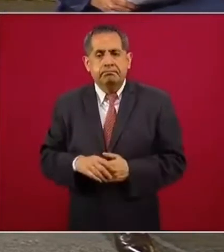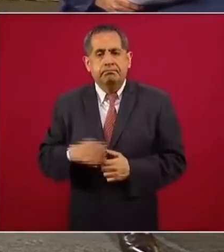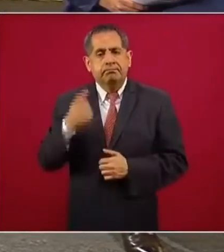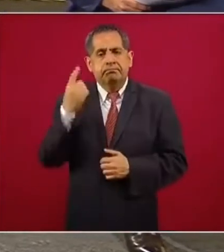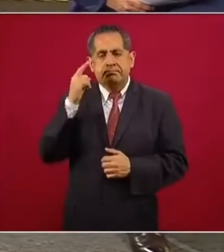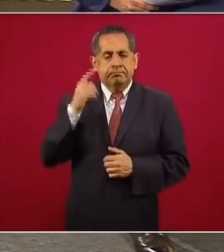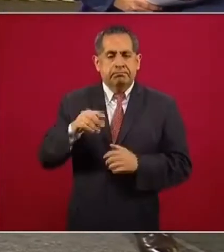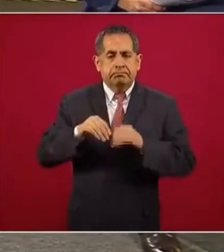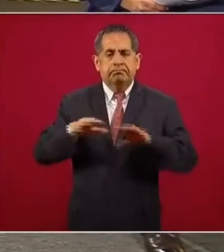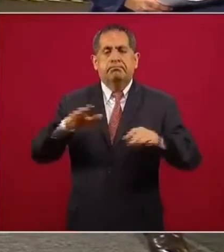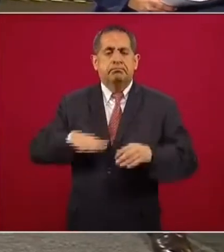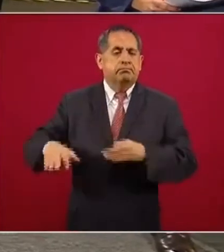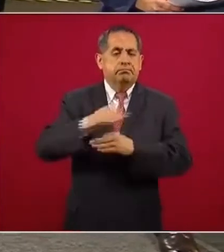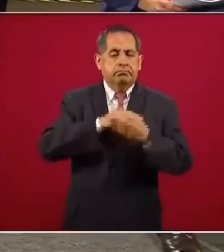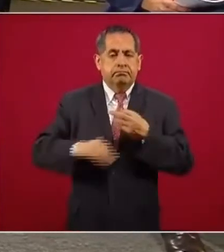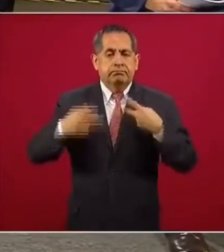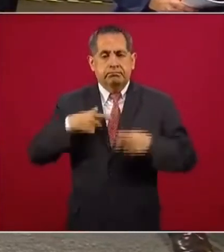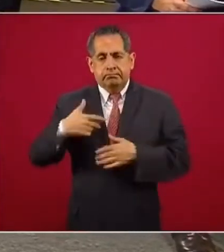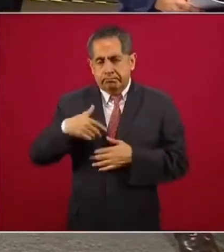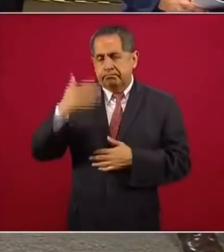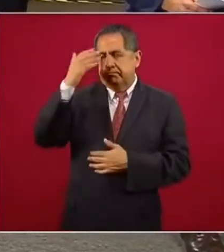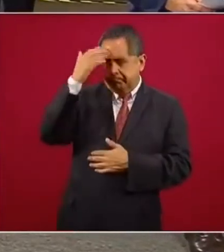para que ya el pueblo de México sepa